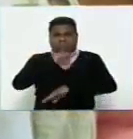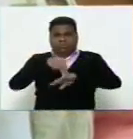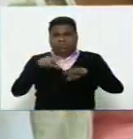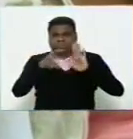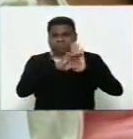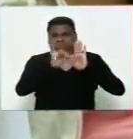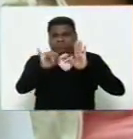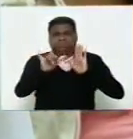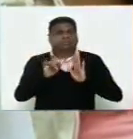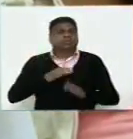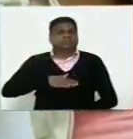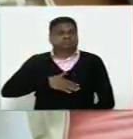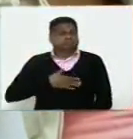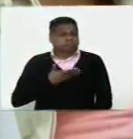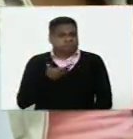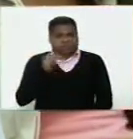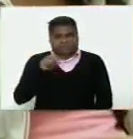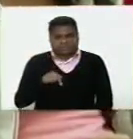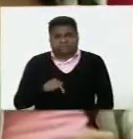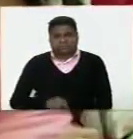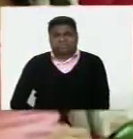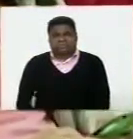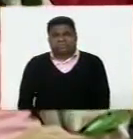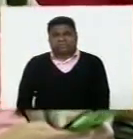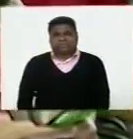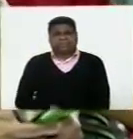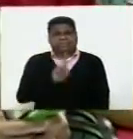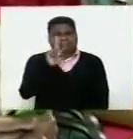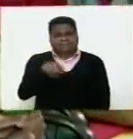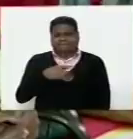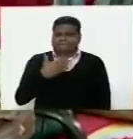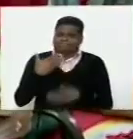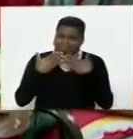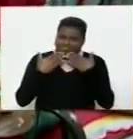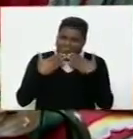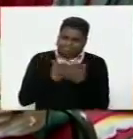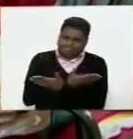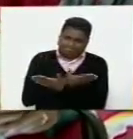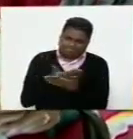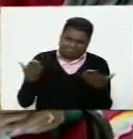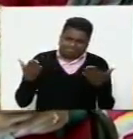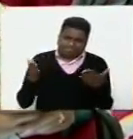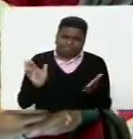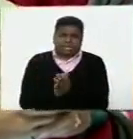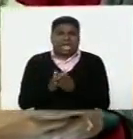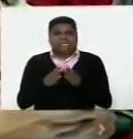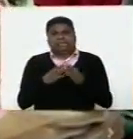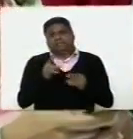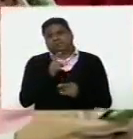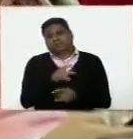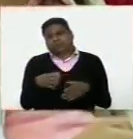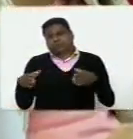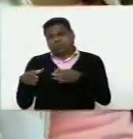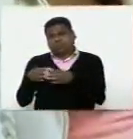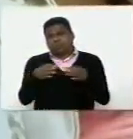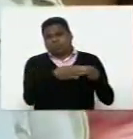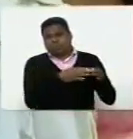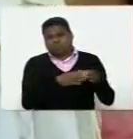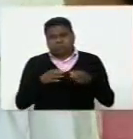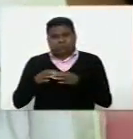esto habría sido posible. Pero igual quiero agradecer a todo el movimiento de